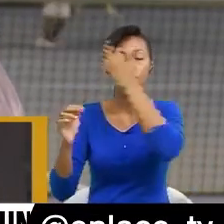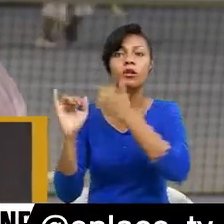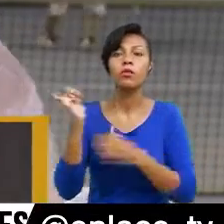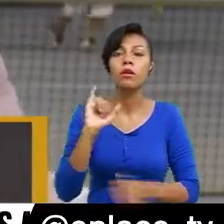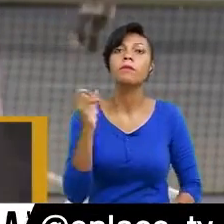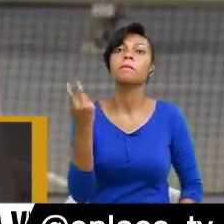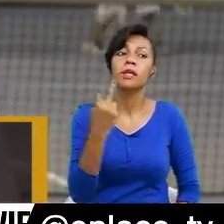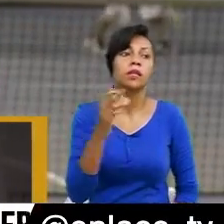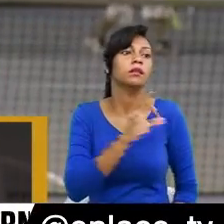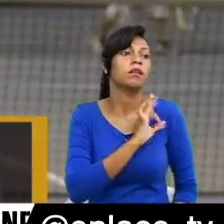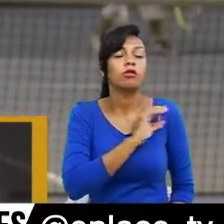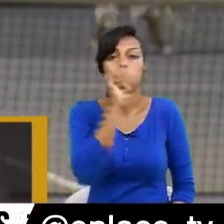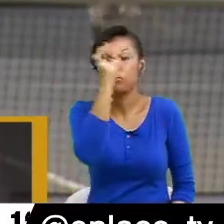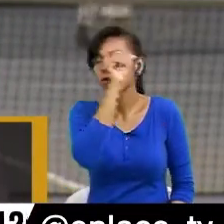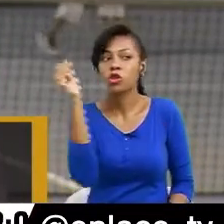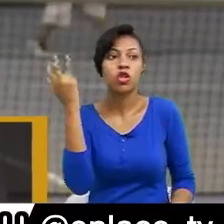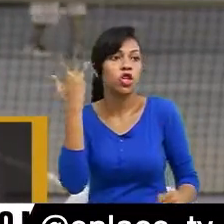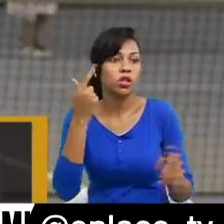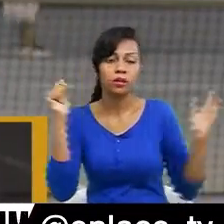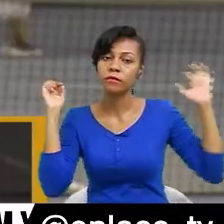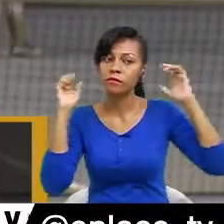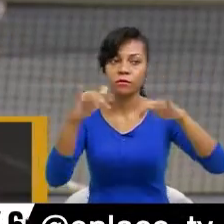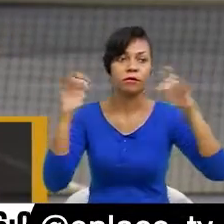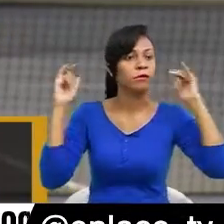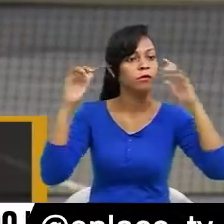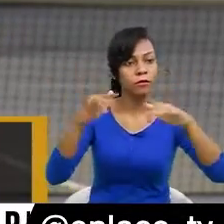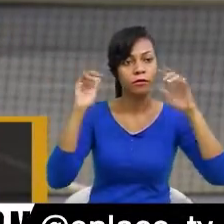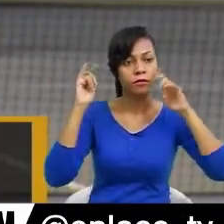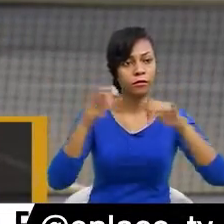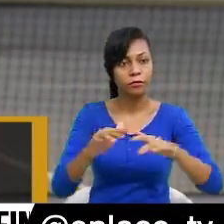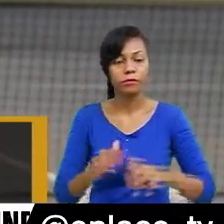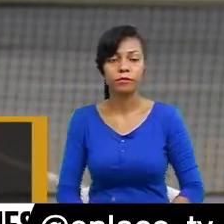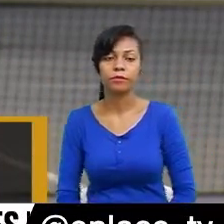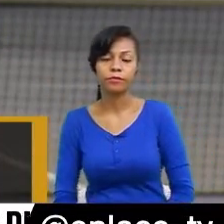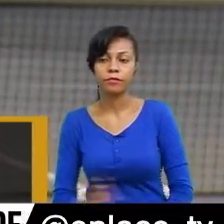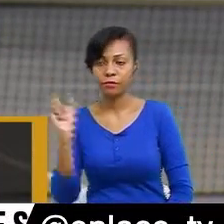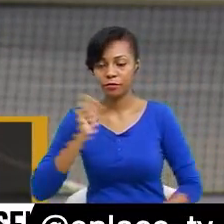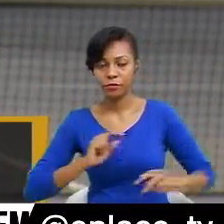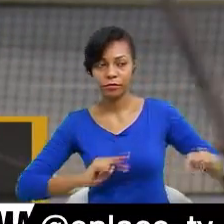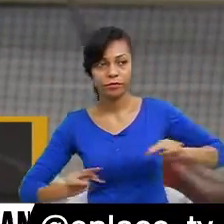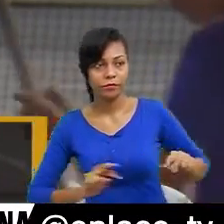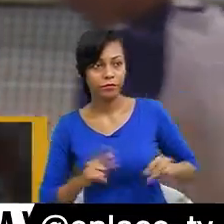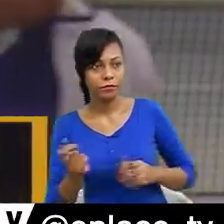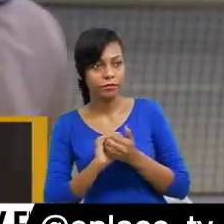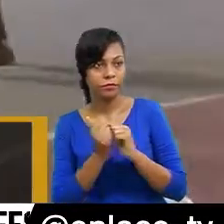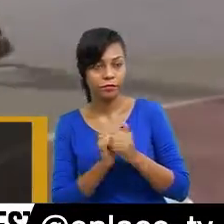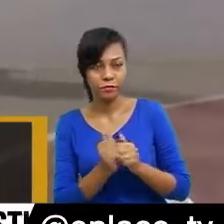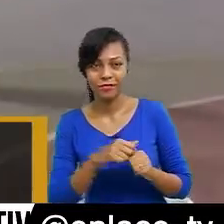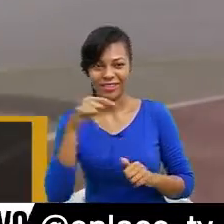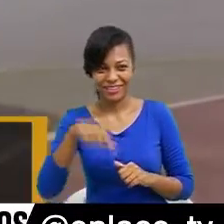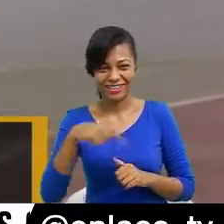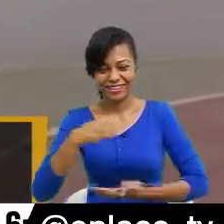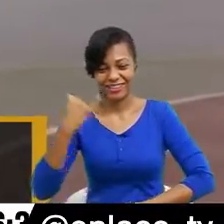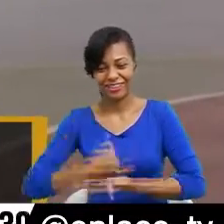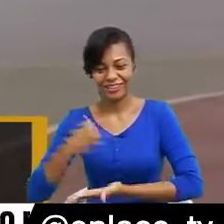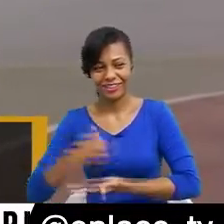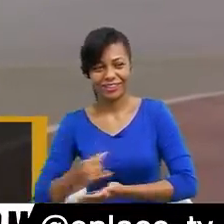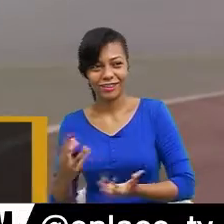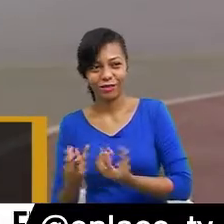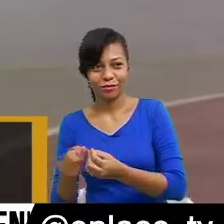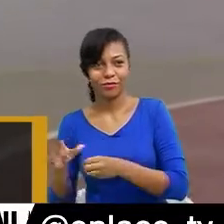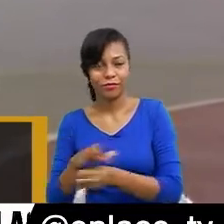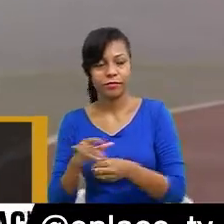sábado y domingo. Todos los días de la semana, la cancha ocupada. El coordinador de deportes de la Junta de Acción Comunal, Wilman Daza, expresa su satisfacción por